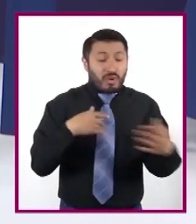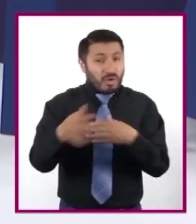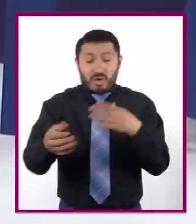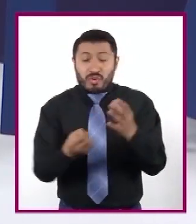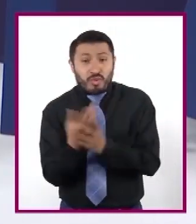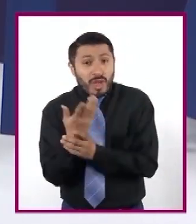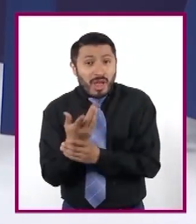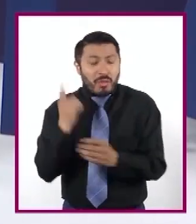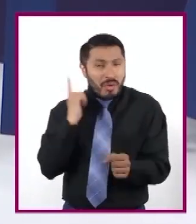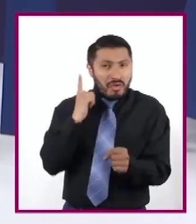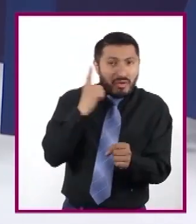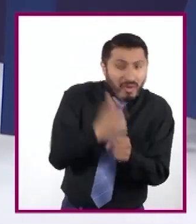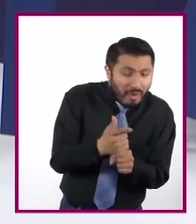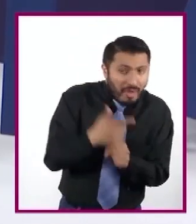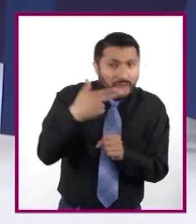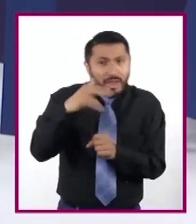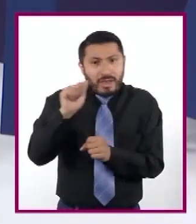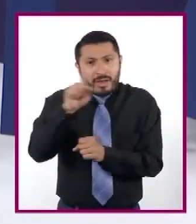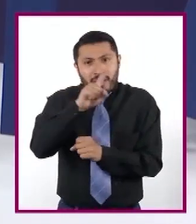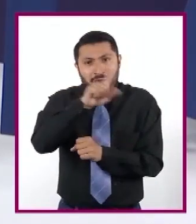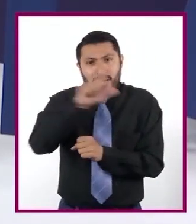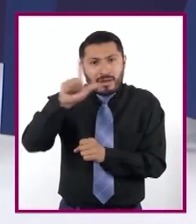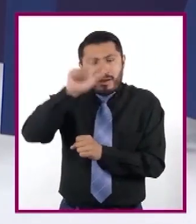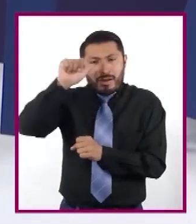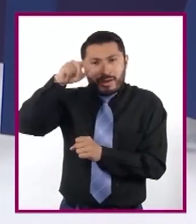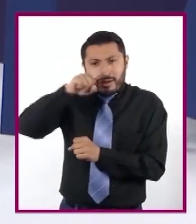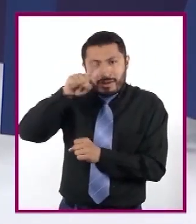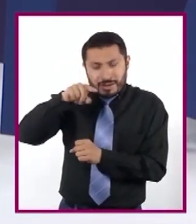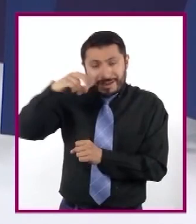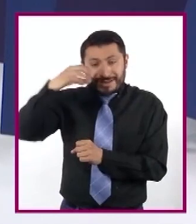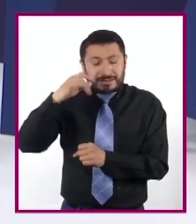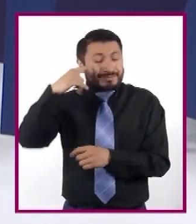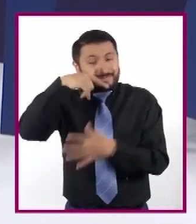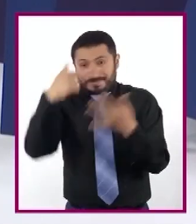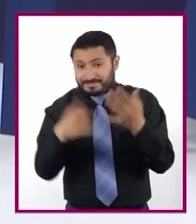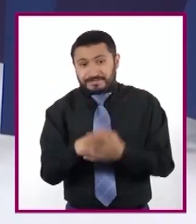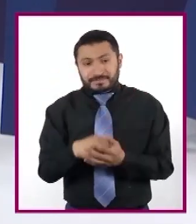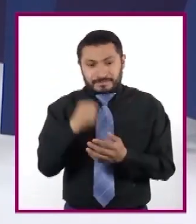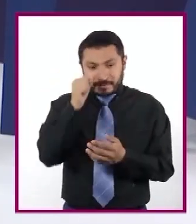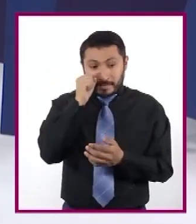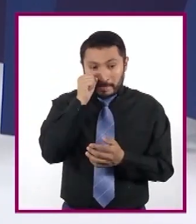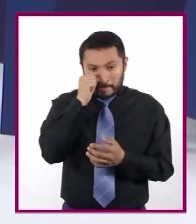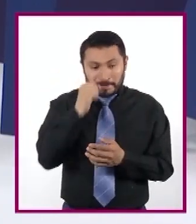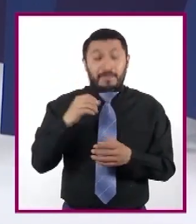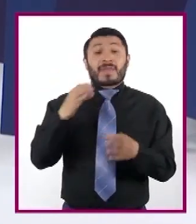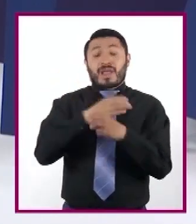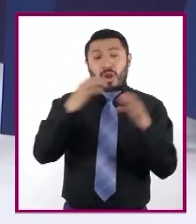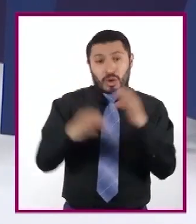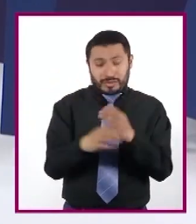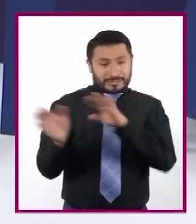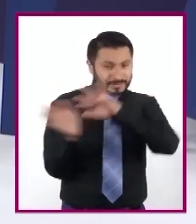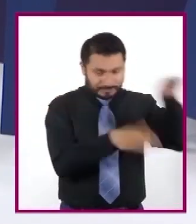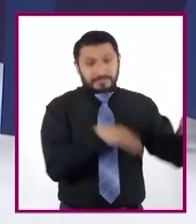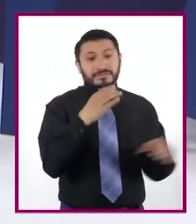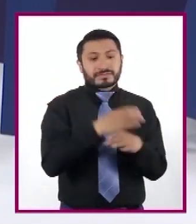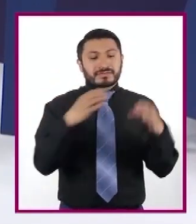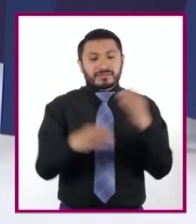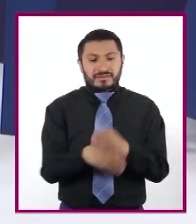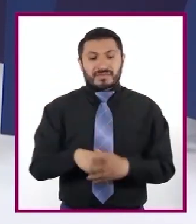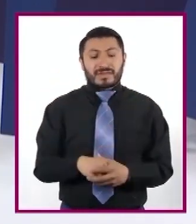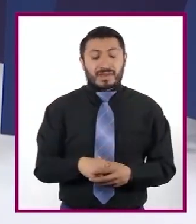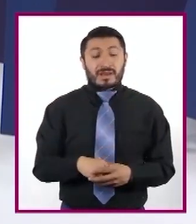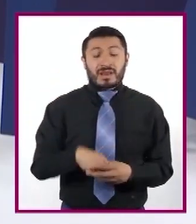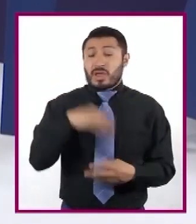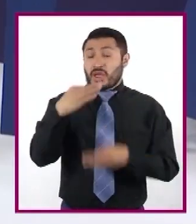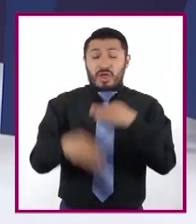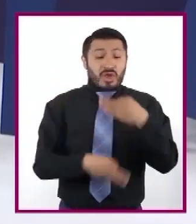hallazgo, por nombrar un par. Vayamos con los objetos. Son todas aquellas cosas que carecen de vida y ostentan una forma